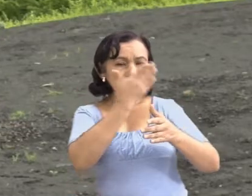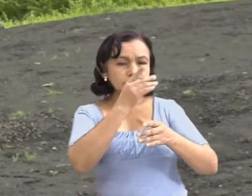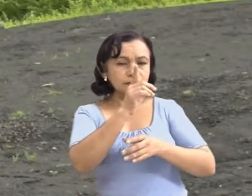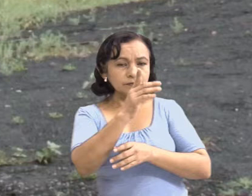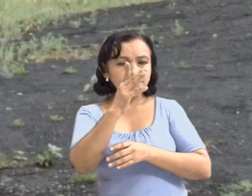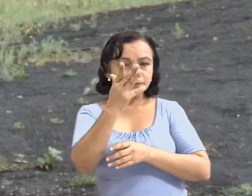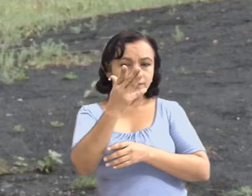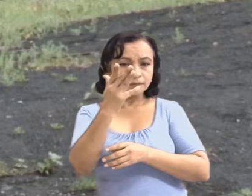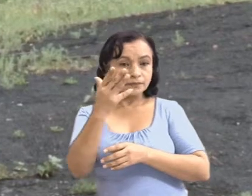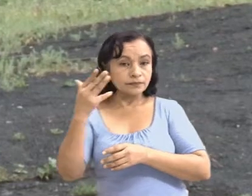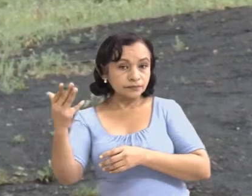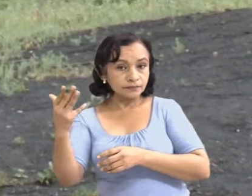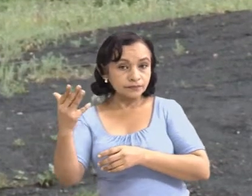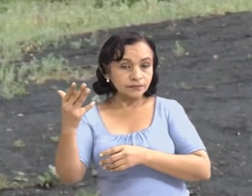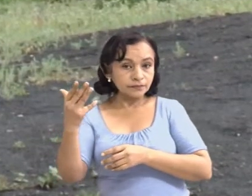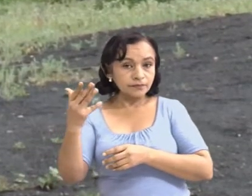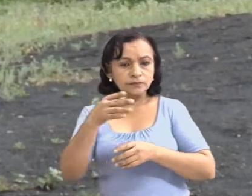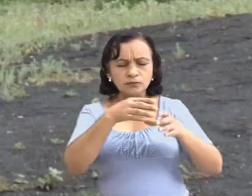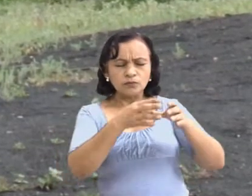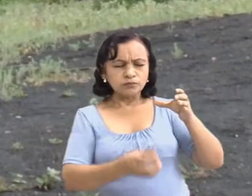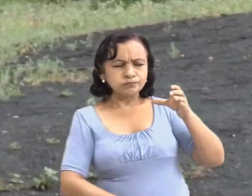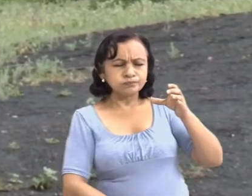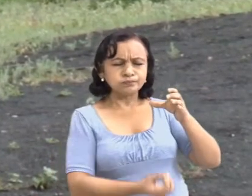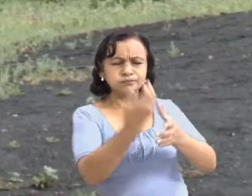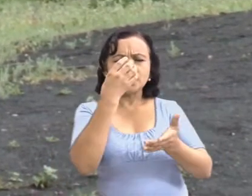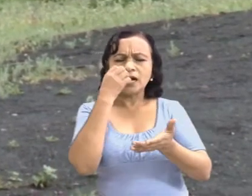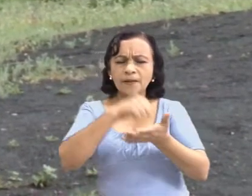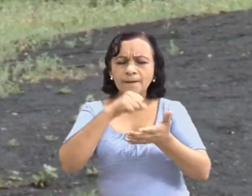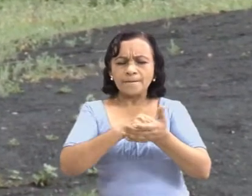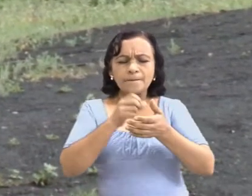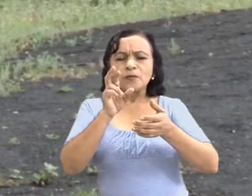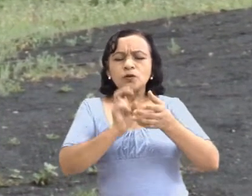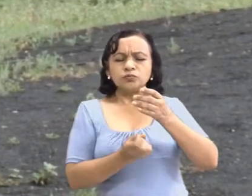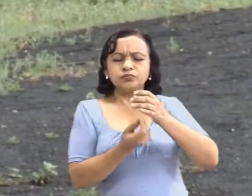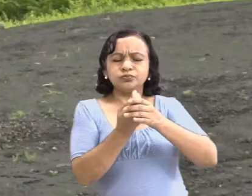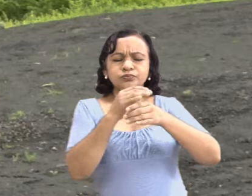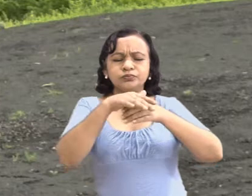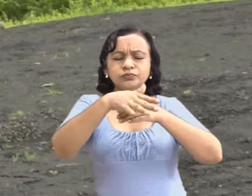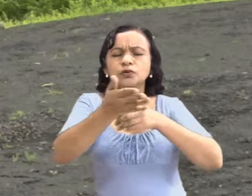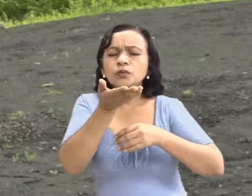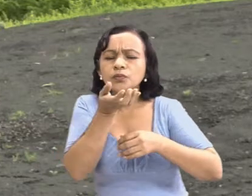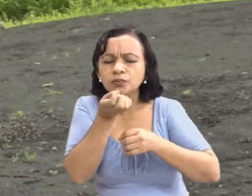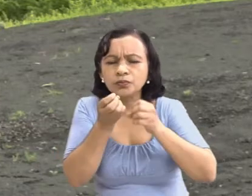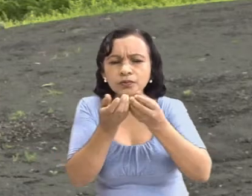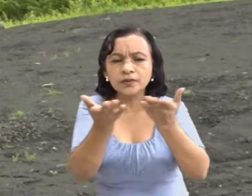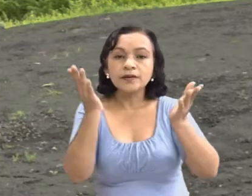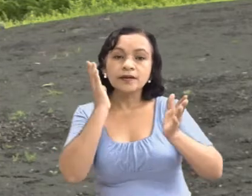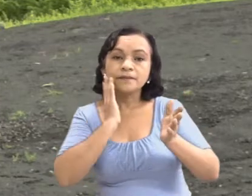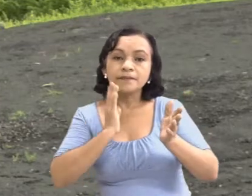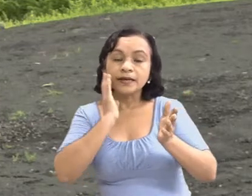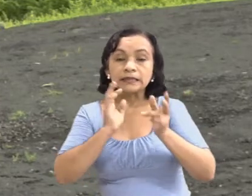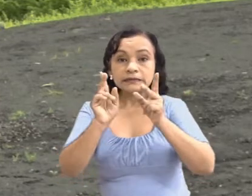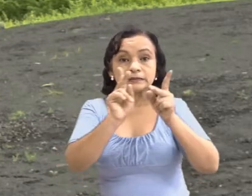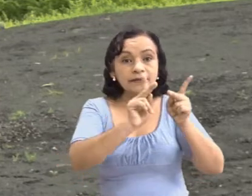año 1999. El volcán lanzó piedras volcánicas, lava y también ceniza. Veamos a continuación la